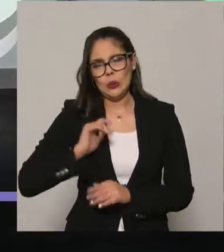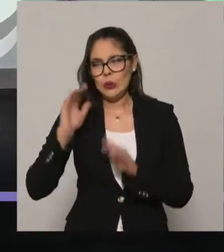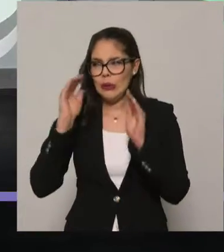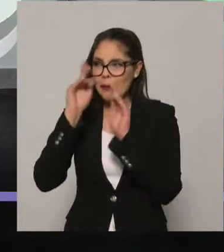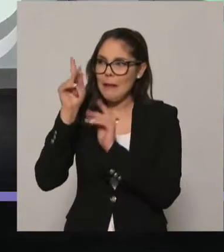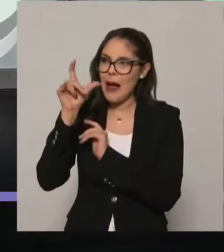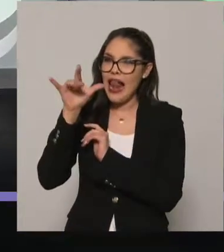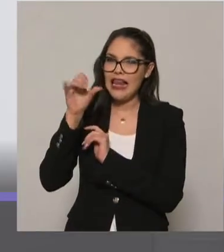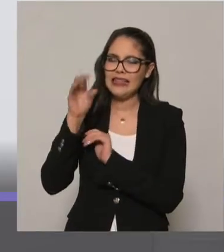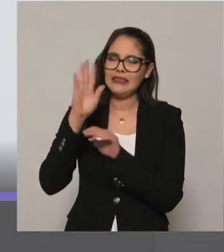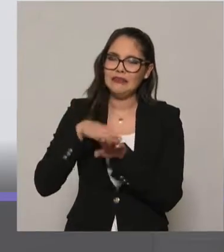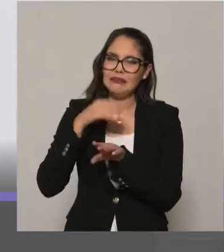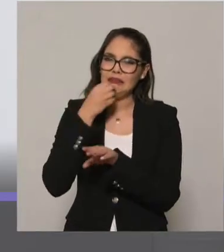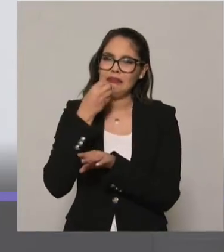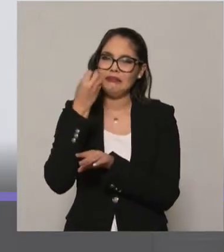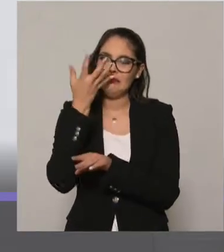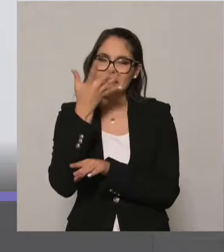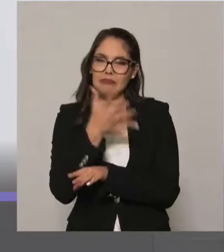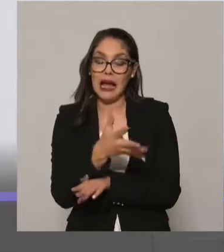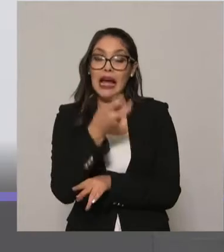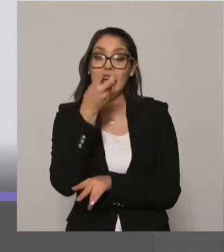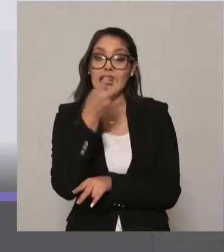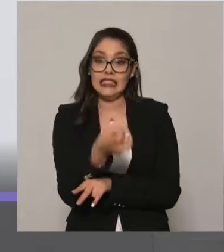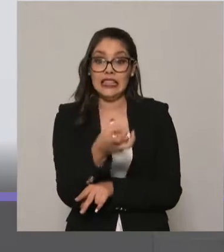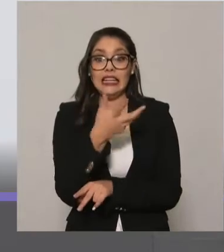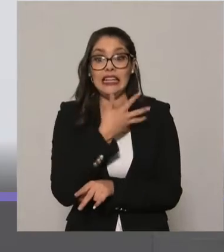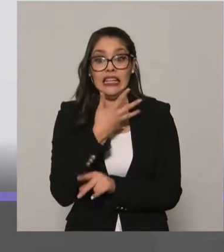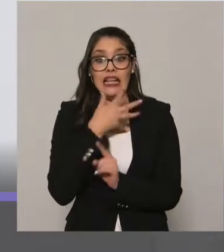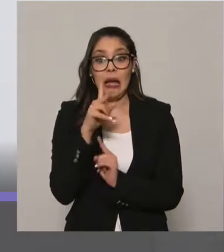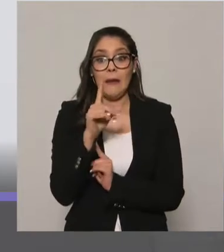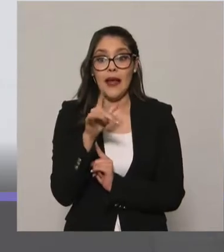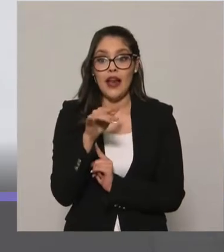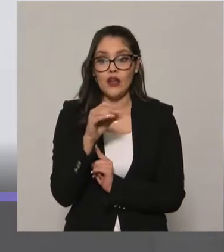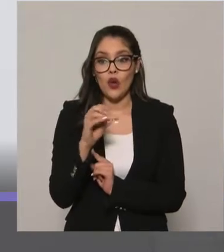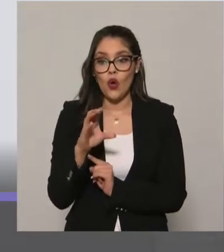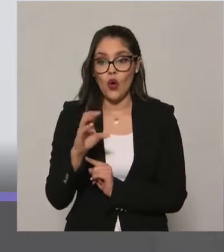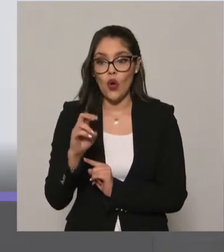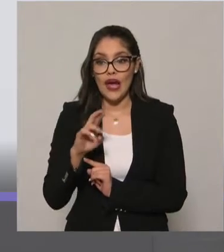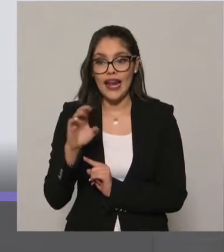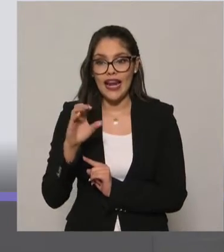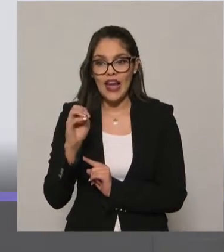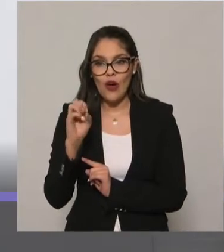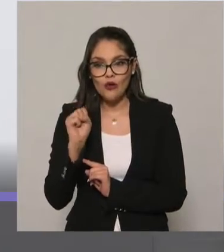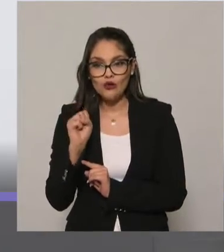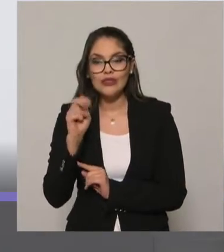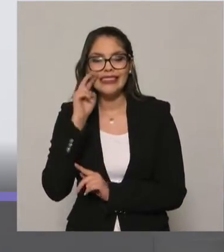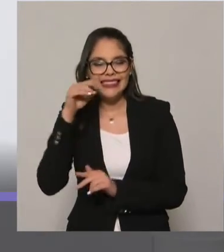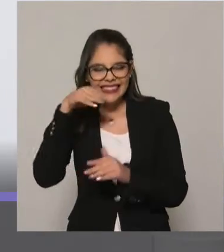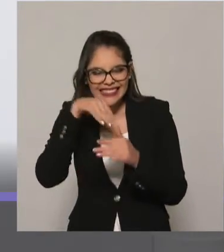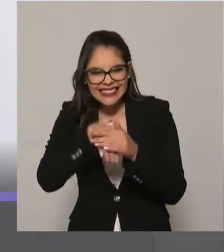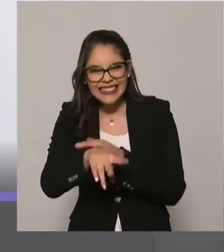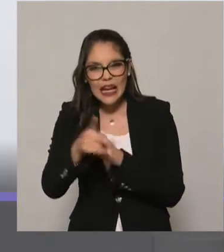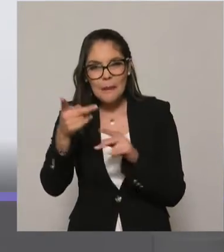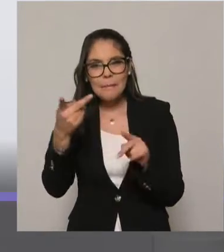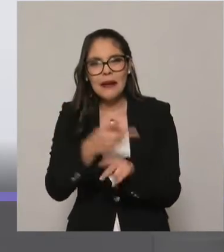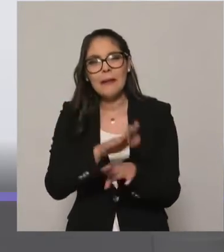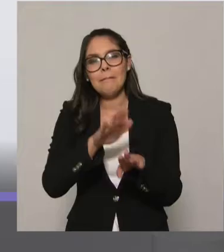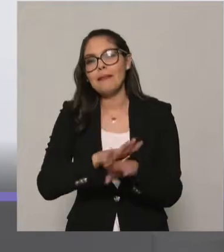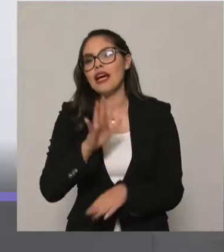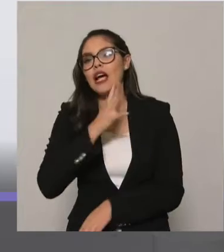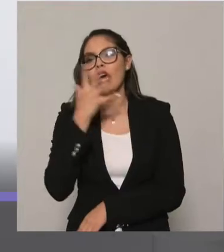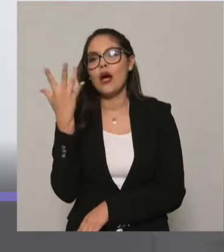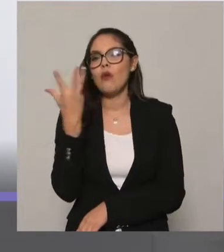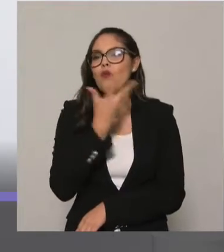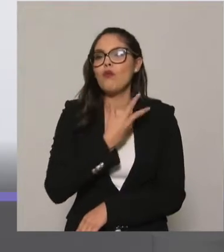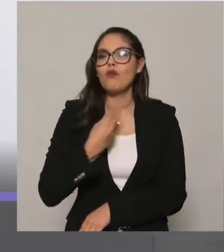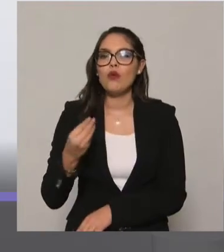la ciudad más transparente, decía Carlos Fuentes. Bueno, está el Palacio de Correos. Vaya, entre al Palacio de Correos, uno de los más hermosos en